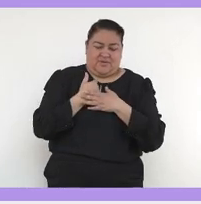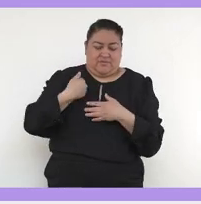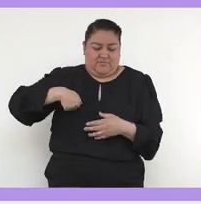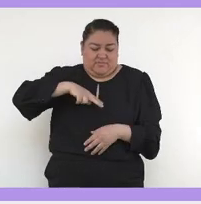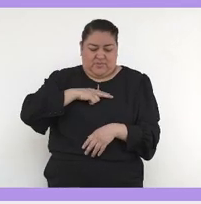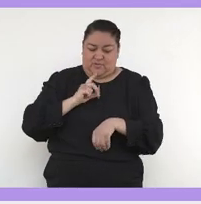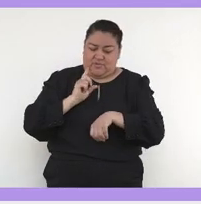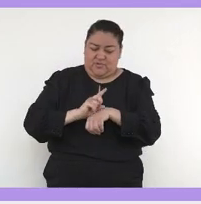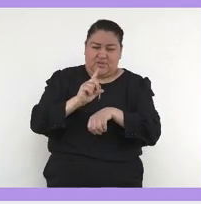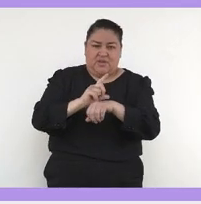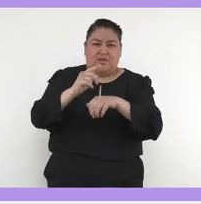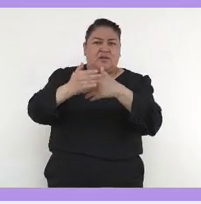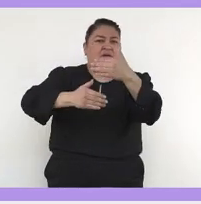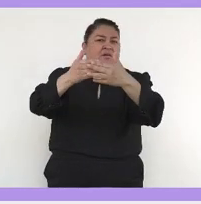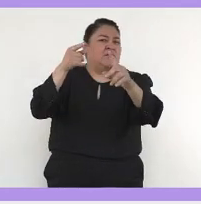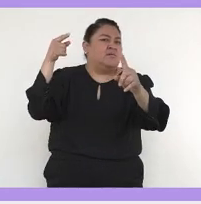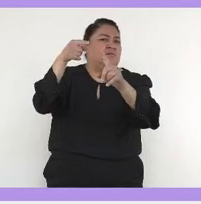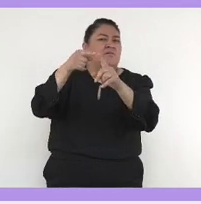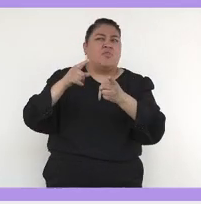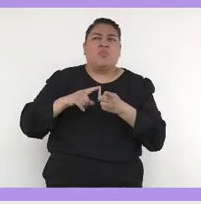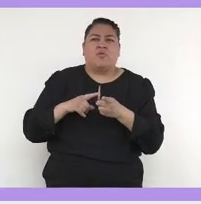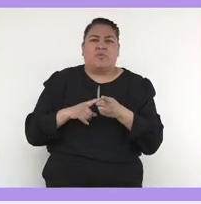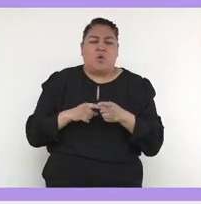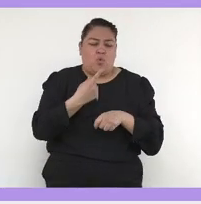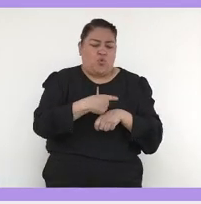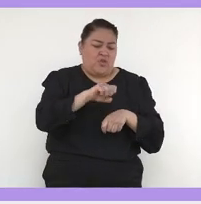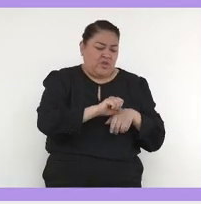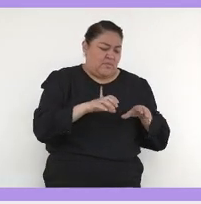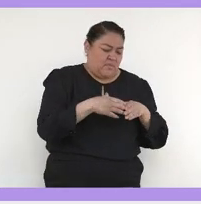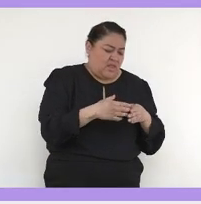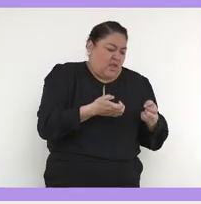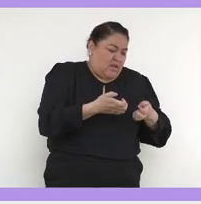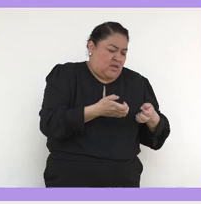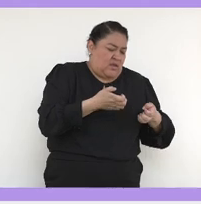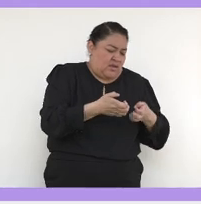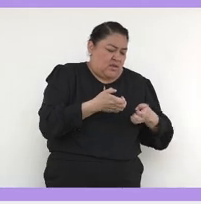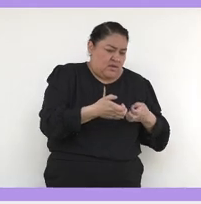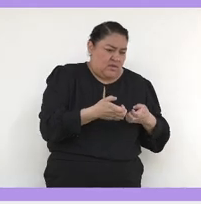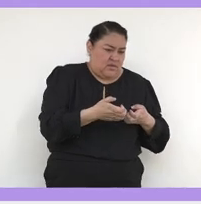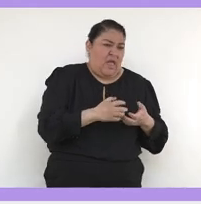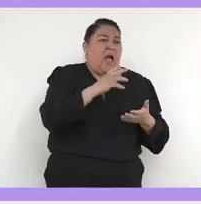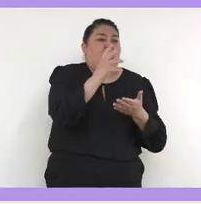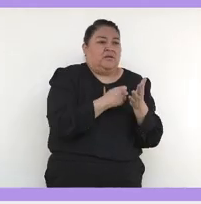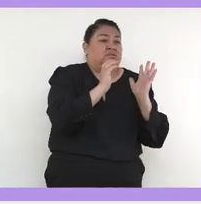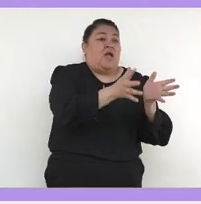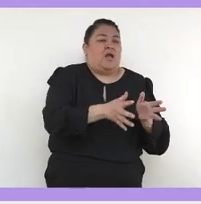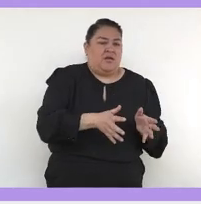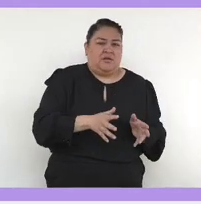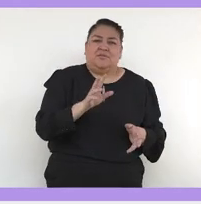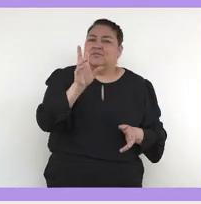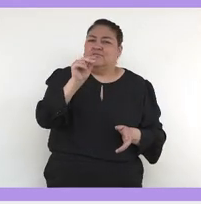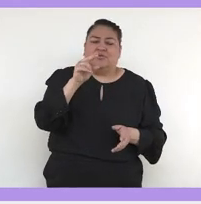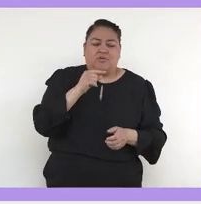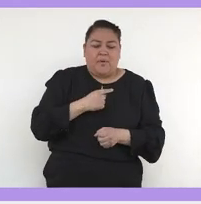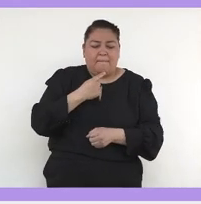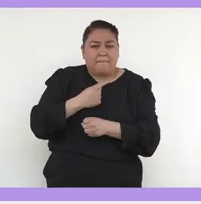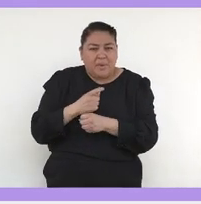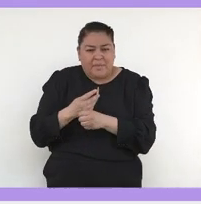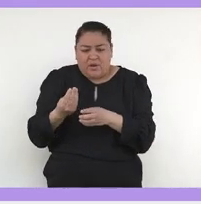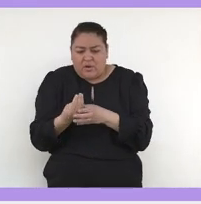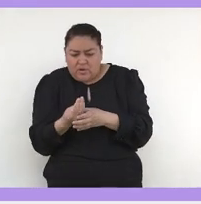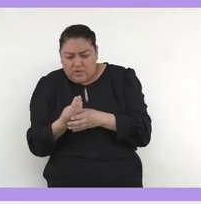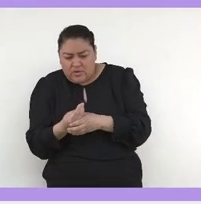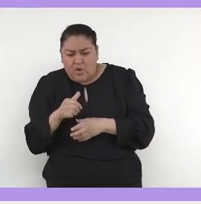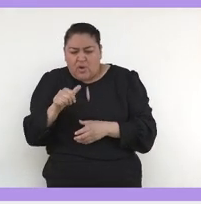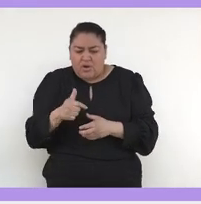con día dónde vamos no es que entrenemos una semana y digamos Ah en una semana qué logramos No qué logramos en el primer entrenamiento qué